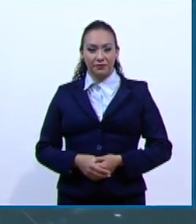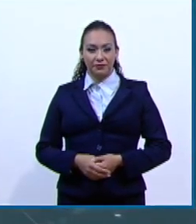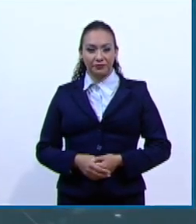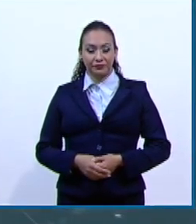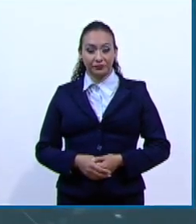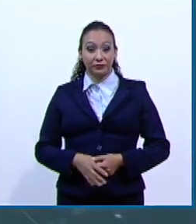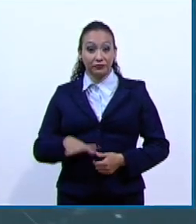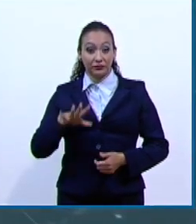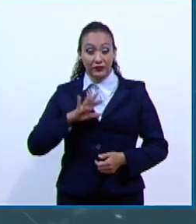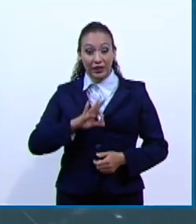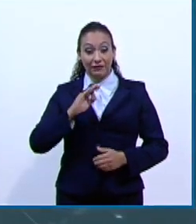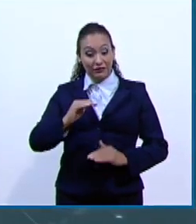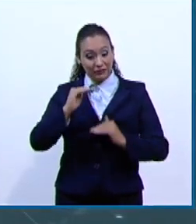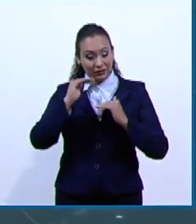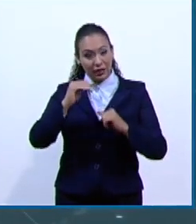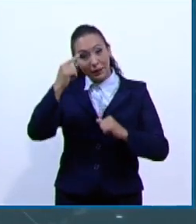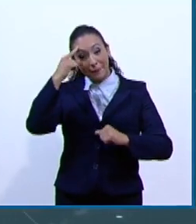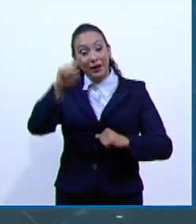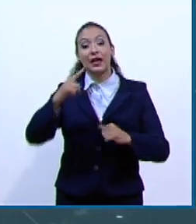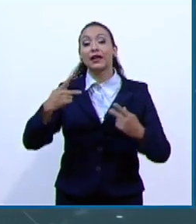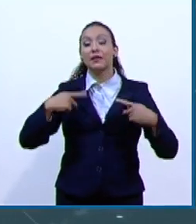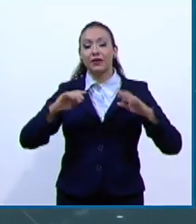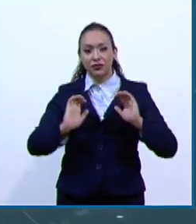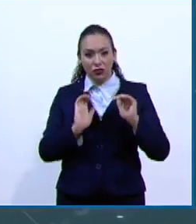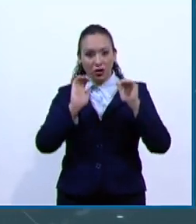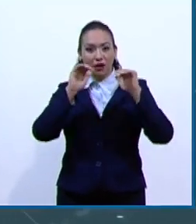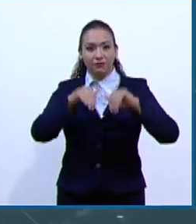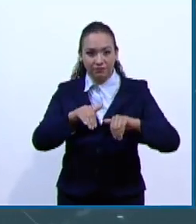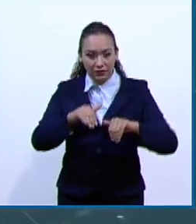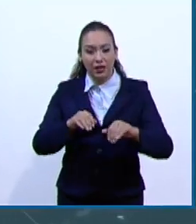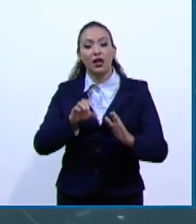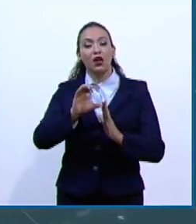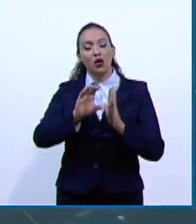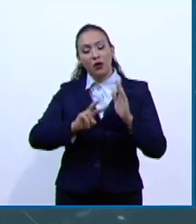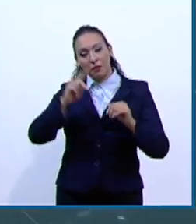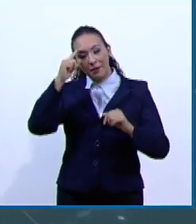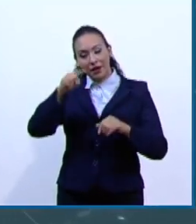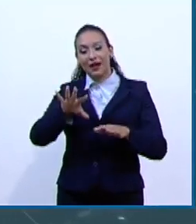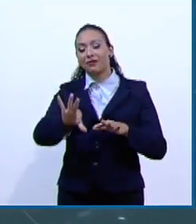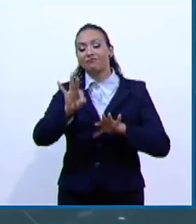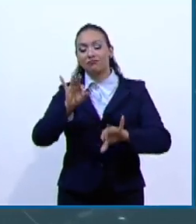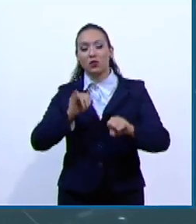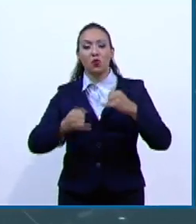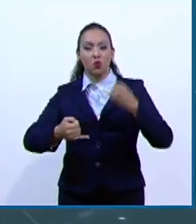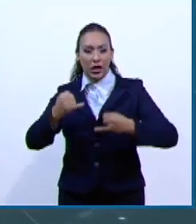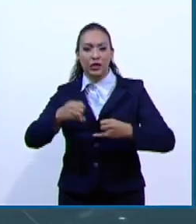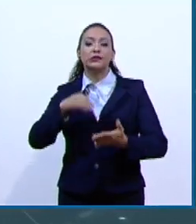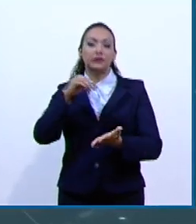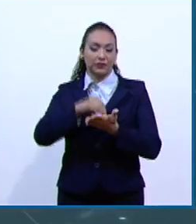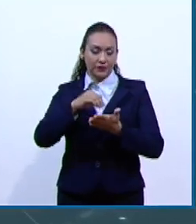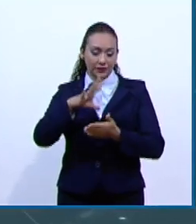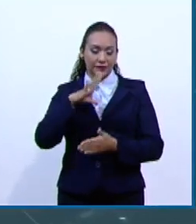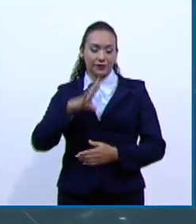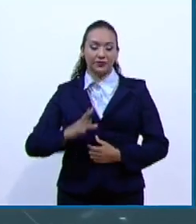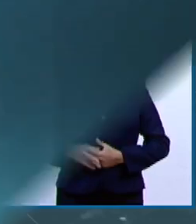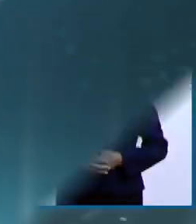Vigente la convocatoria para el registro de candidatos para la elección extraordinaria de personas juzgadoras.